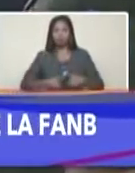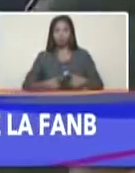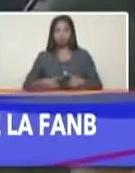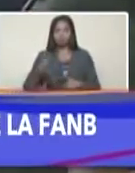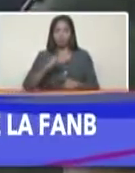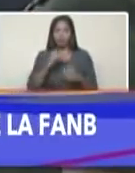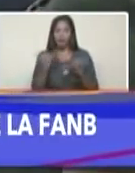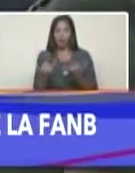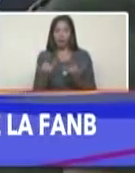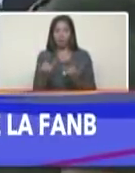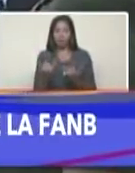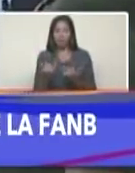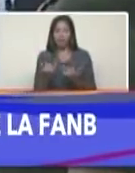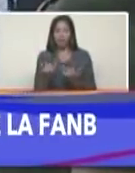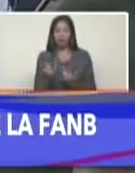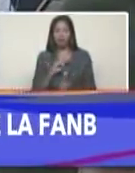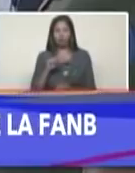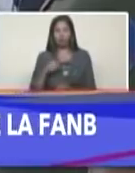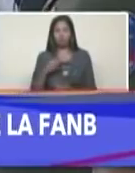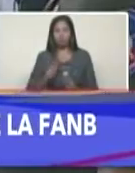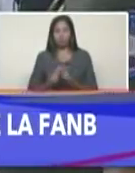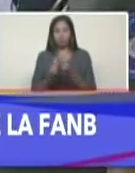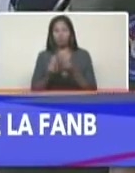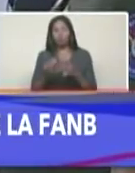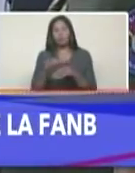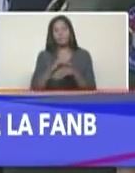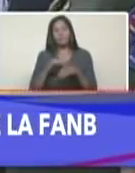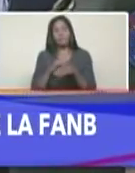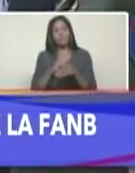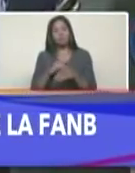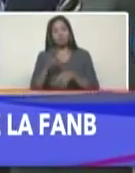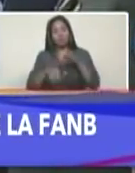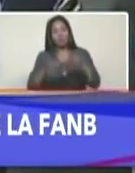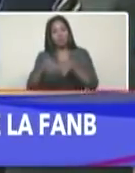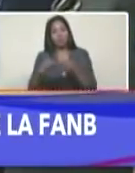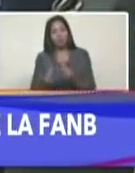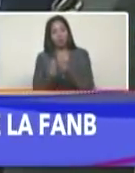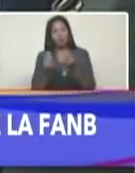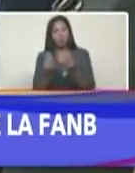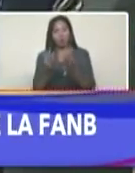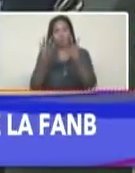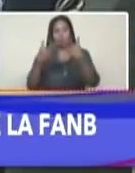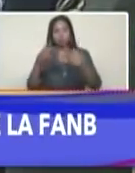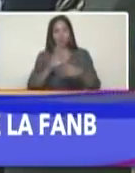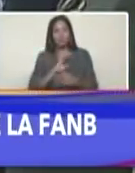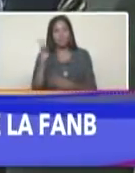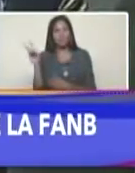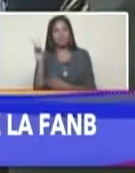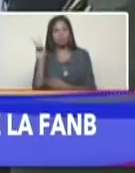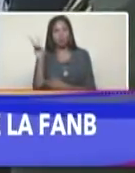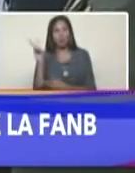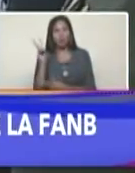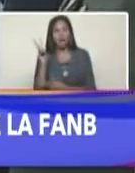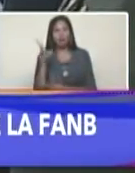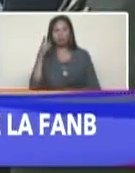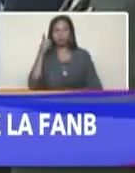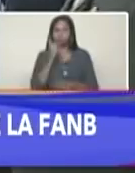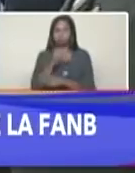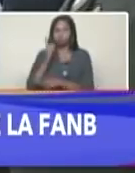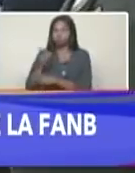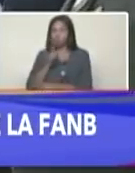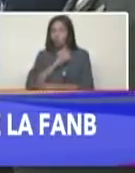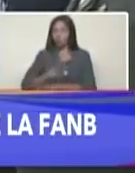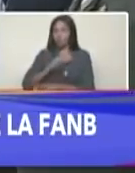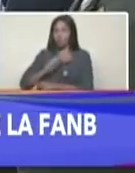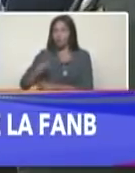este momento tengo junto al ministro de Agricultura y junto a todo el equipo de producción. Venezuela está ordenando todas sus